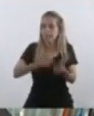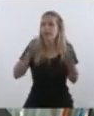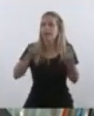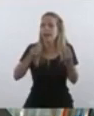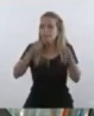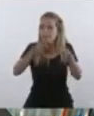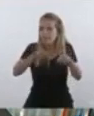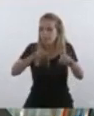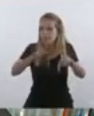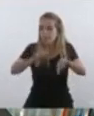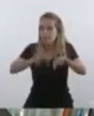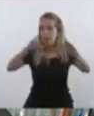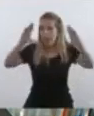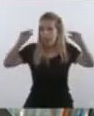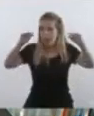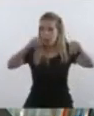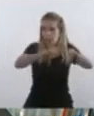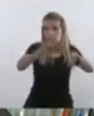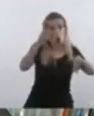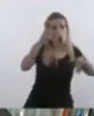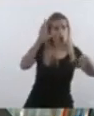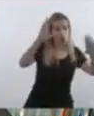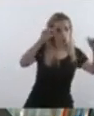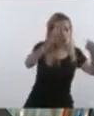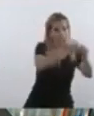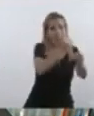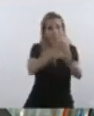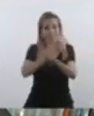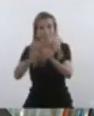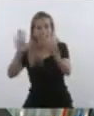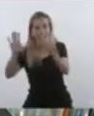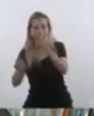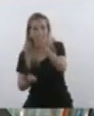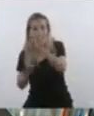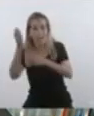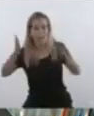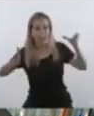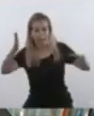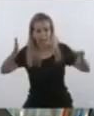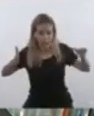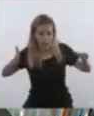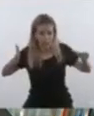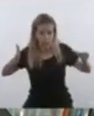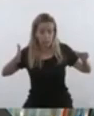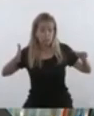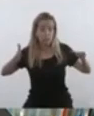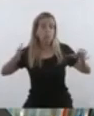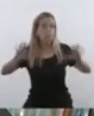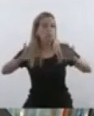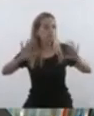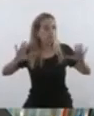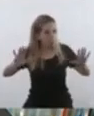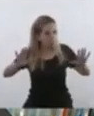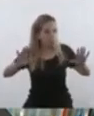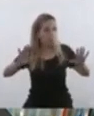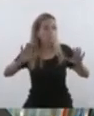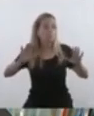circulación nocturna entre las 20 horas y las 6 de la mañana de cada día siguiente